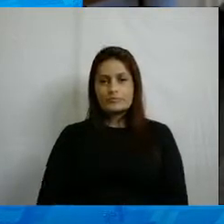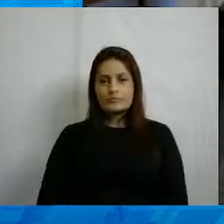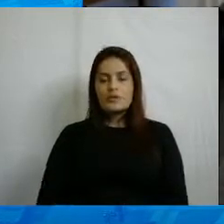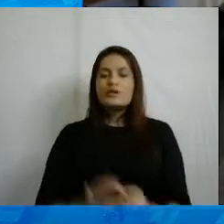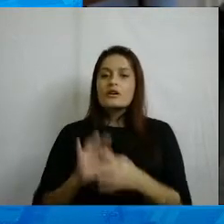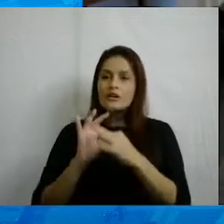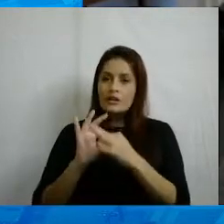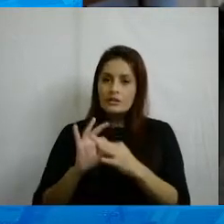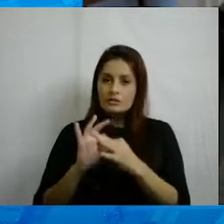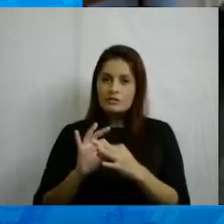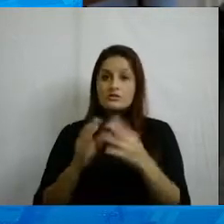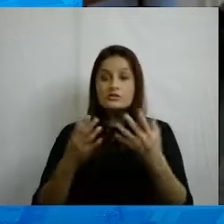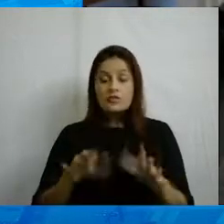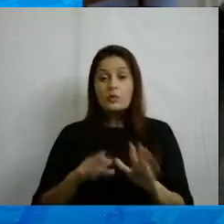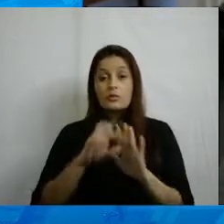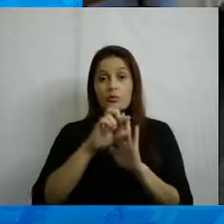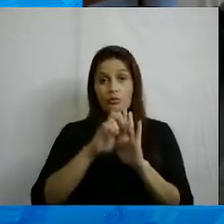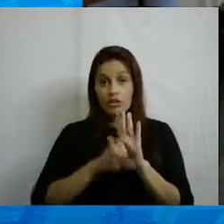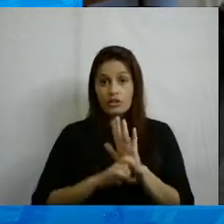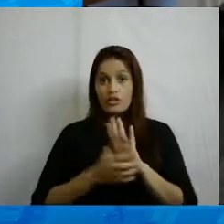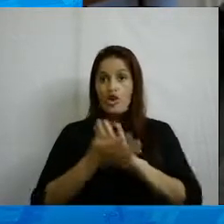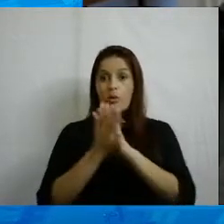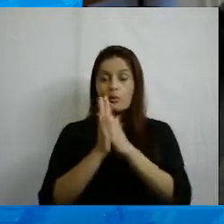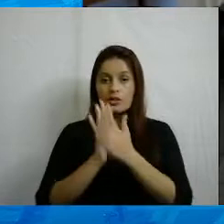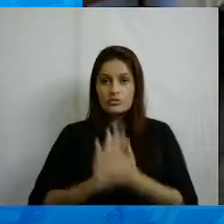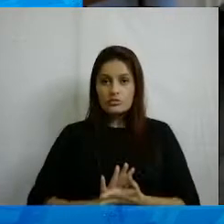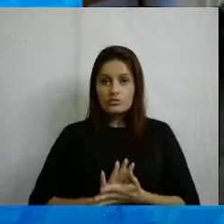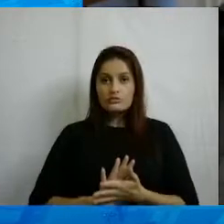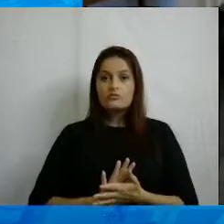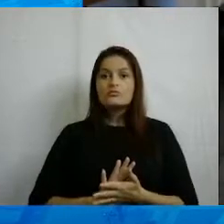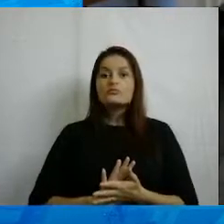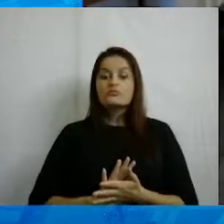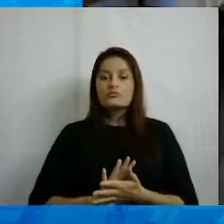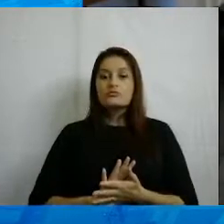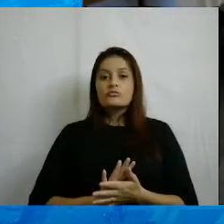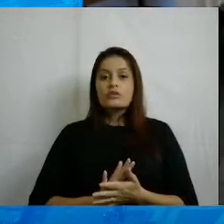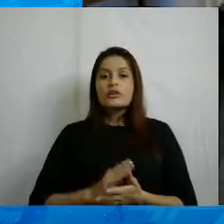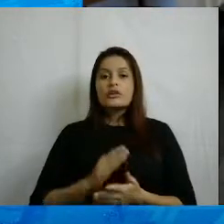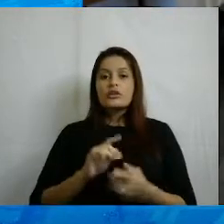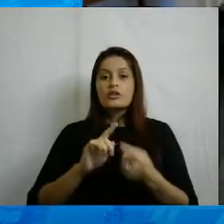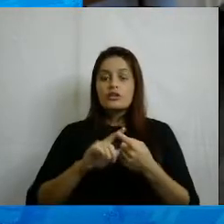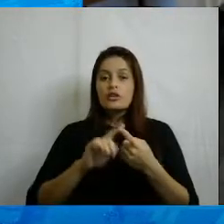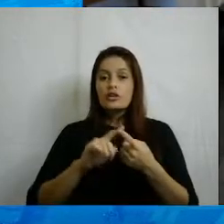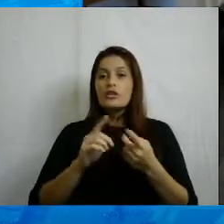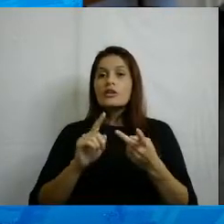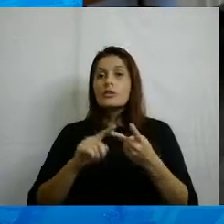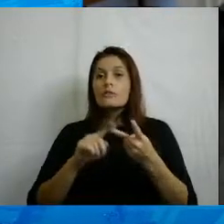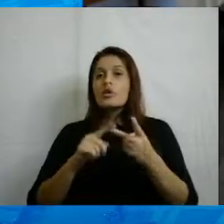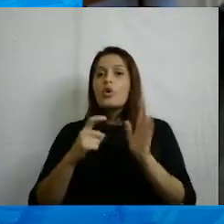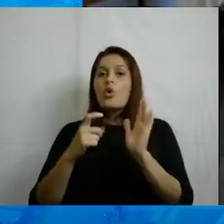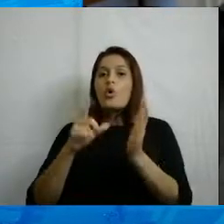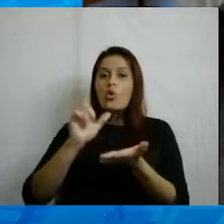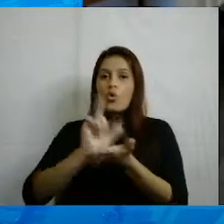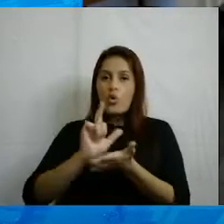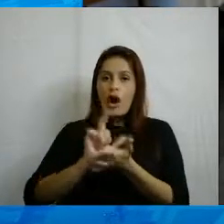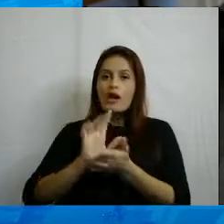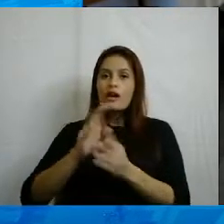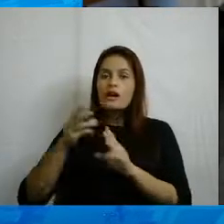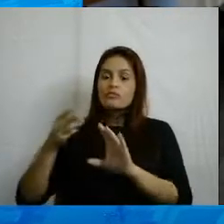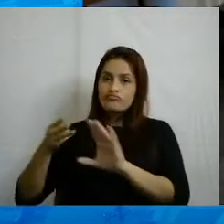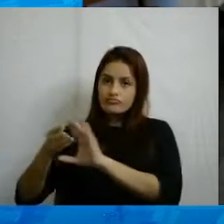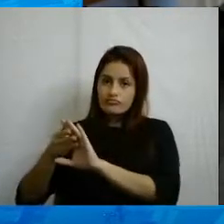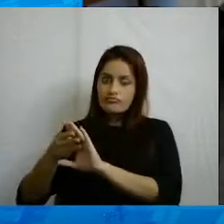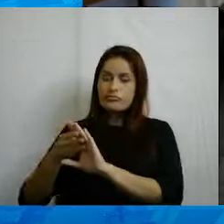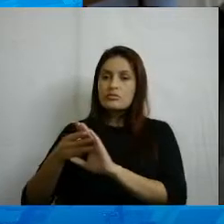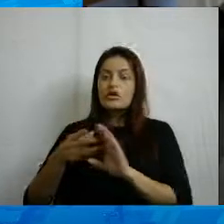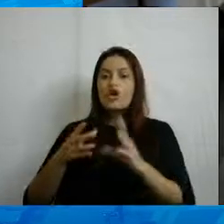Gracias. Bueno, considera que el proyecto es íntegro, o sea, no solo los vehículos, sino que también los puntos de carga. Sí. Entonces,